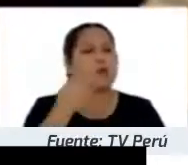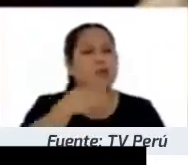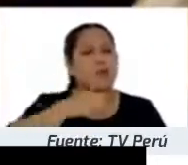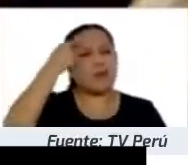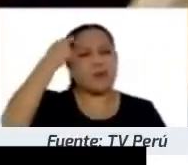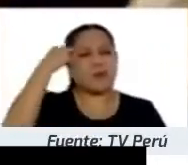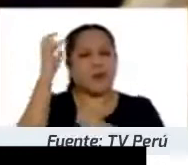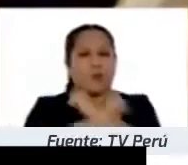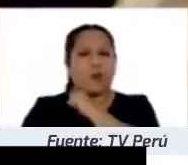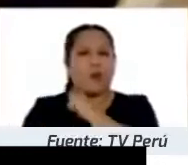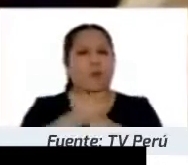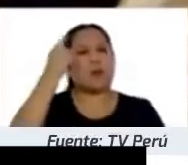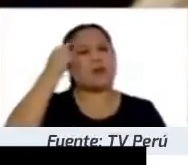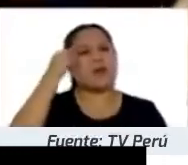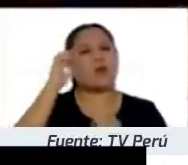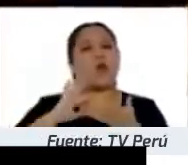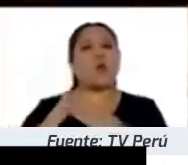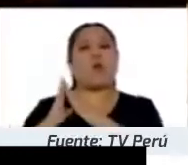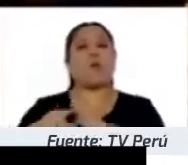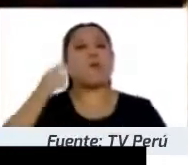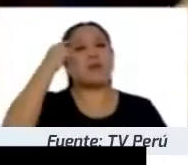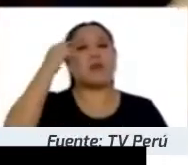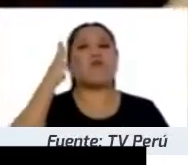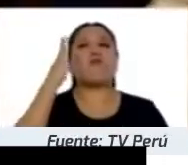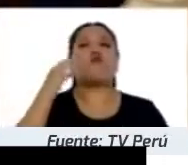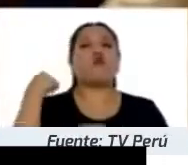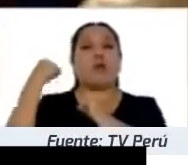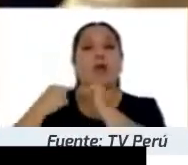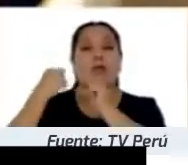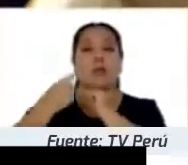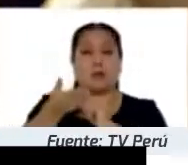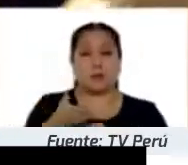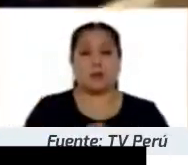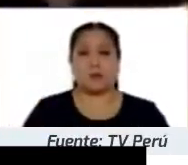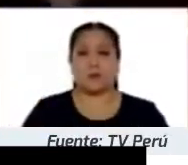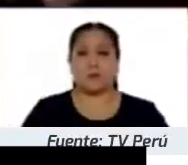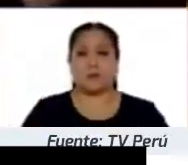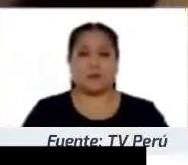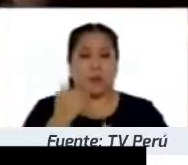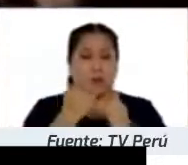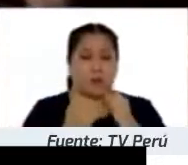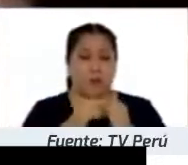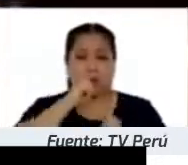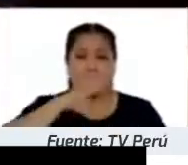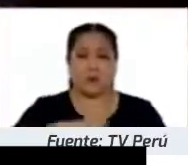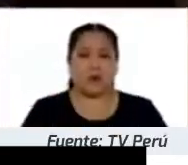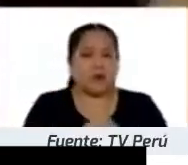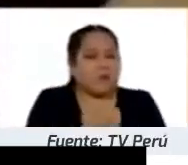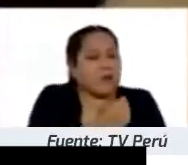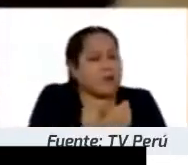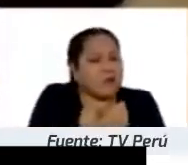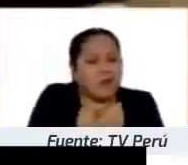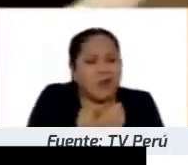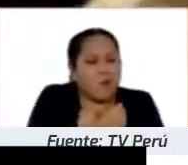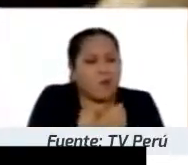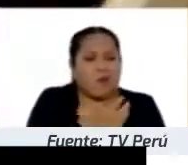país, pensando en el pueblo, pensando en las futuras generaciones. Termino esto diciéndoles, a quien más quiero y a quien más